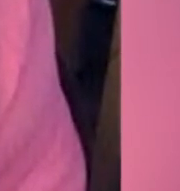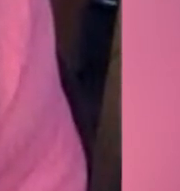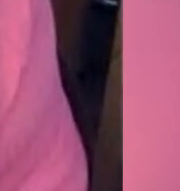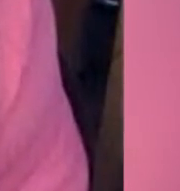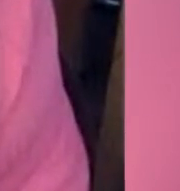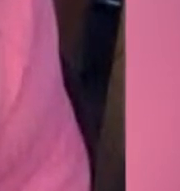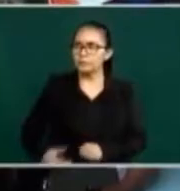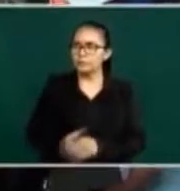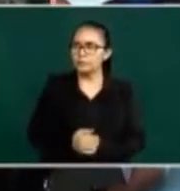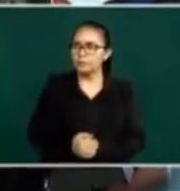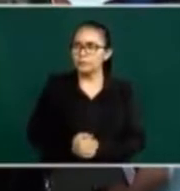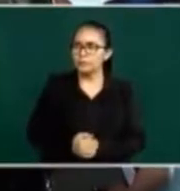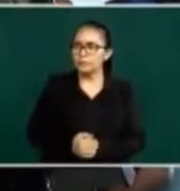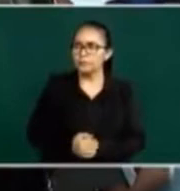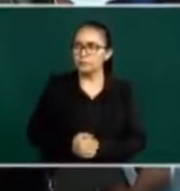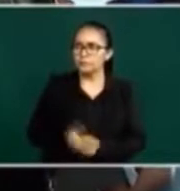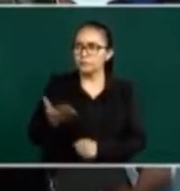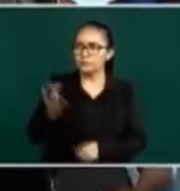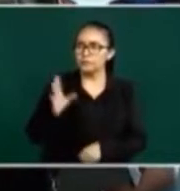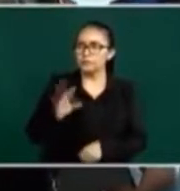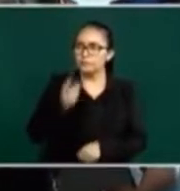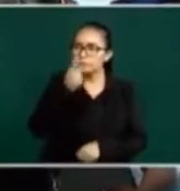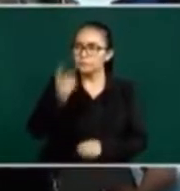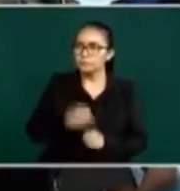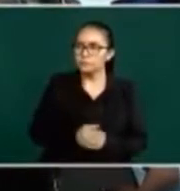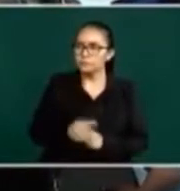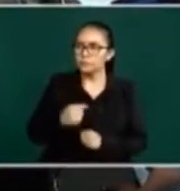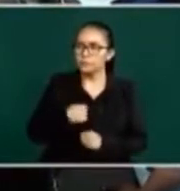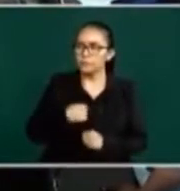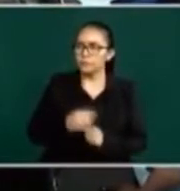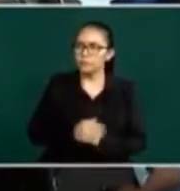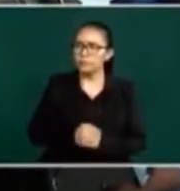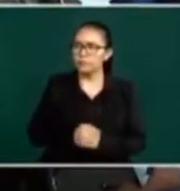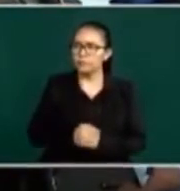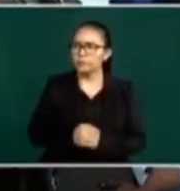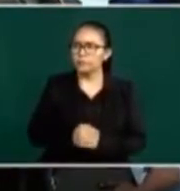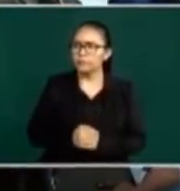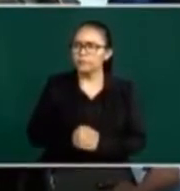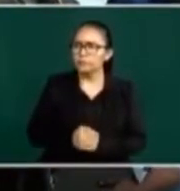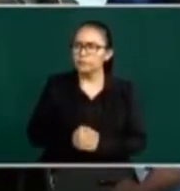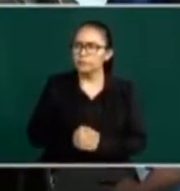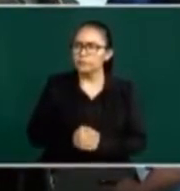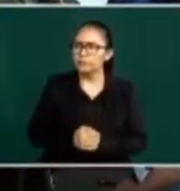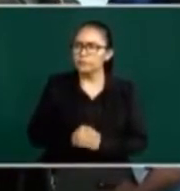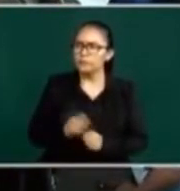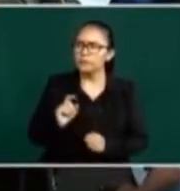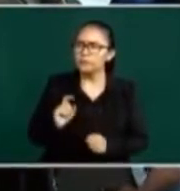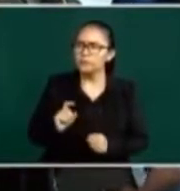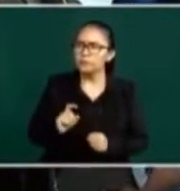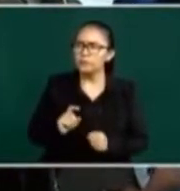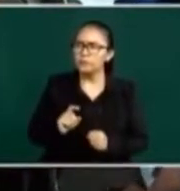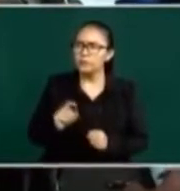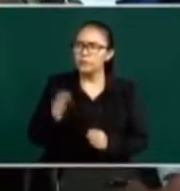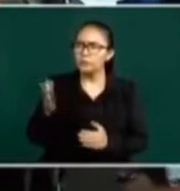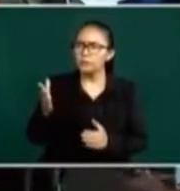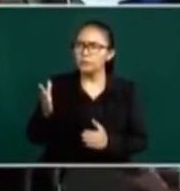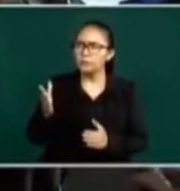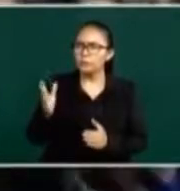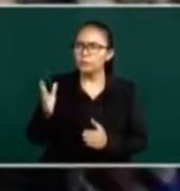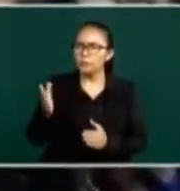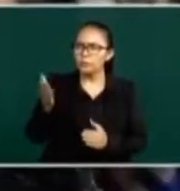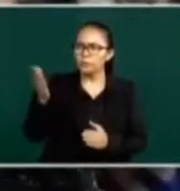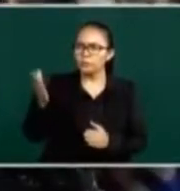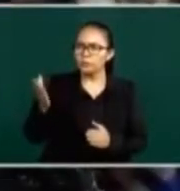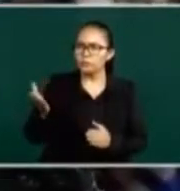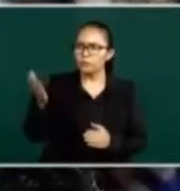denunció públicamente una serie de irregularidades del fiscal y el gobernador frente al presidente de la República, Andrés Manuel López Obrador, por